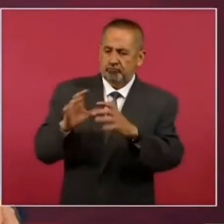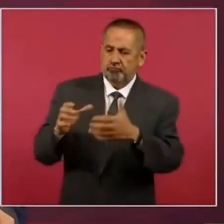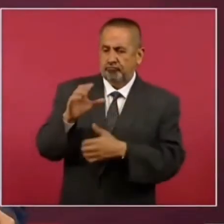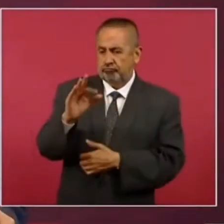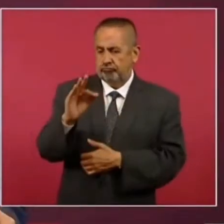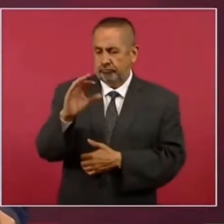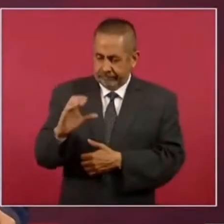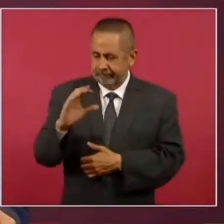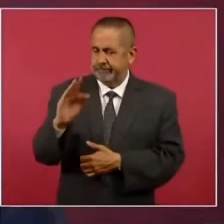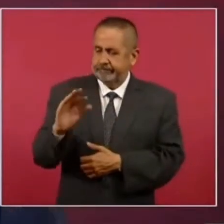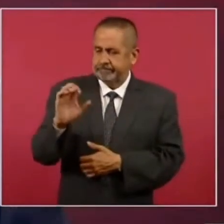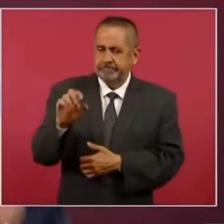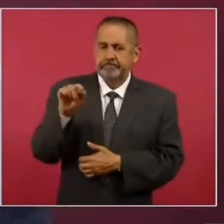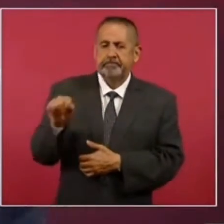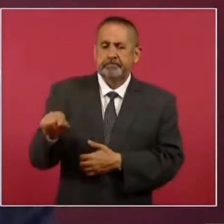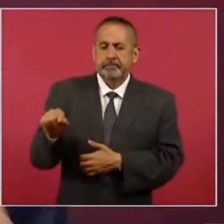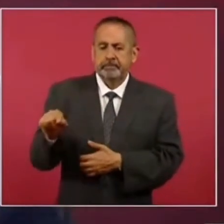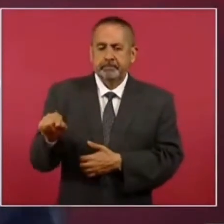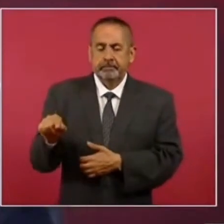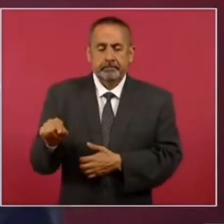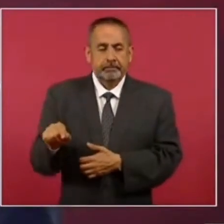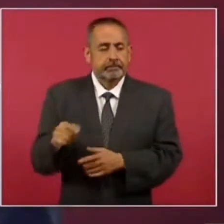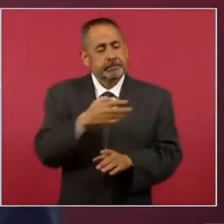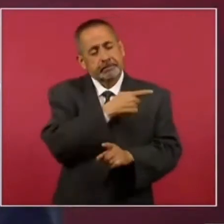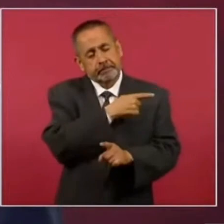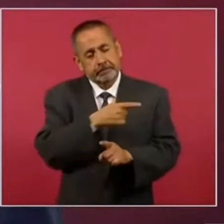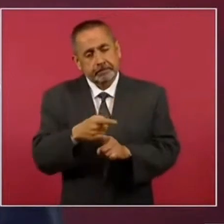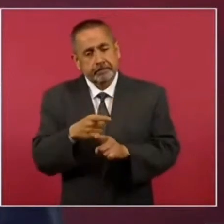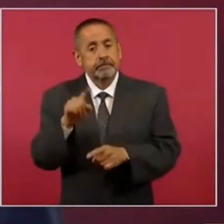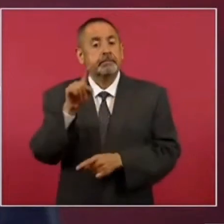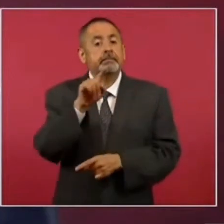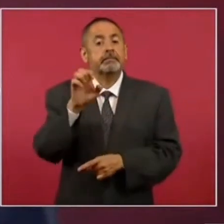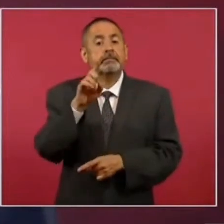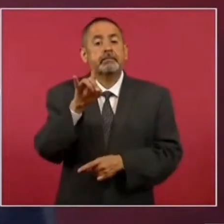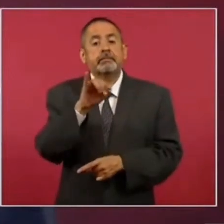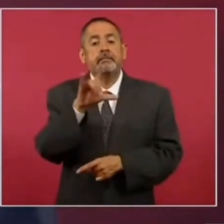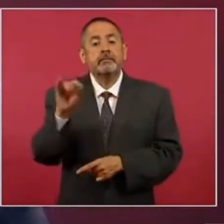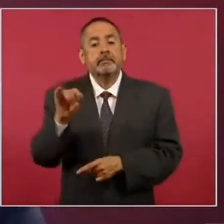país, hasta Cedillo,